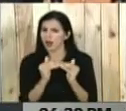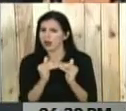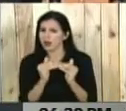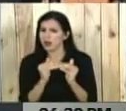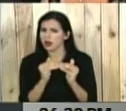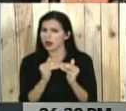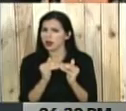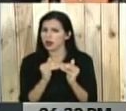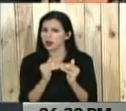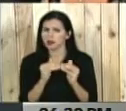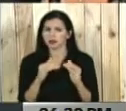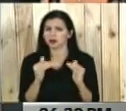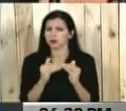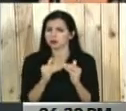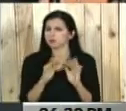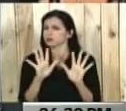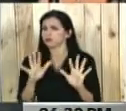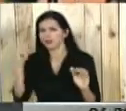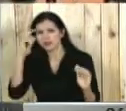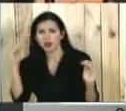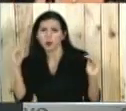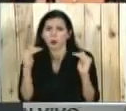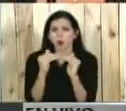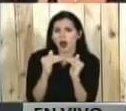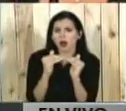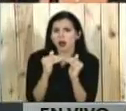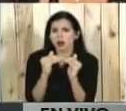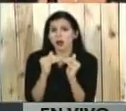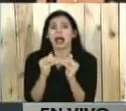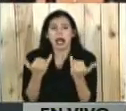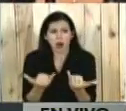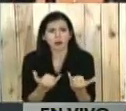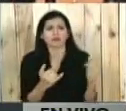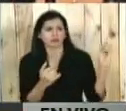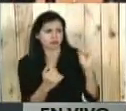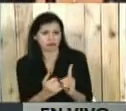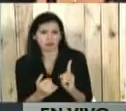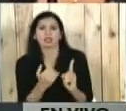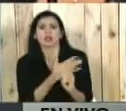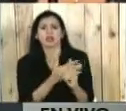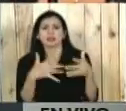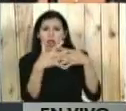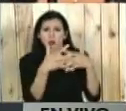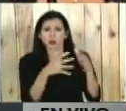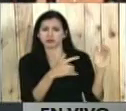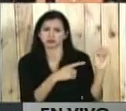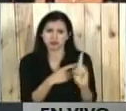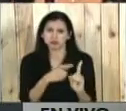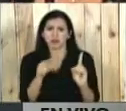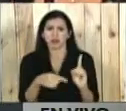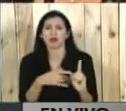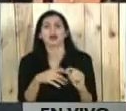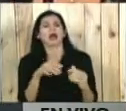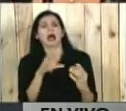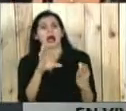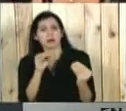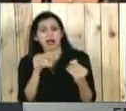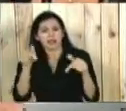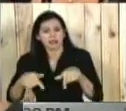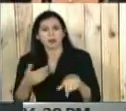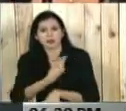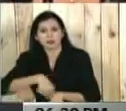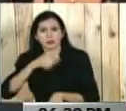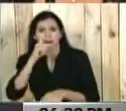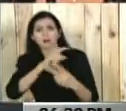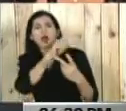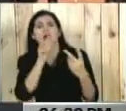con la oposición venezolana o ellos ya quieren asumir parte del diálogo en esa mesa que se ha dispuesto? Primera